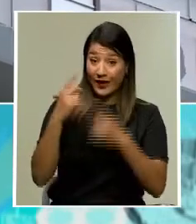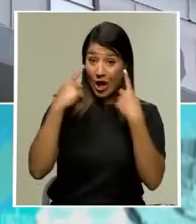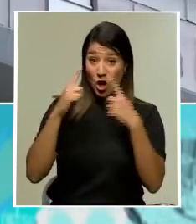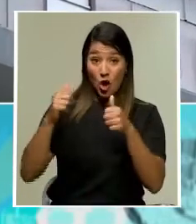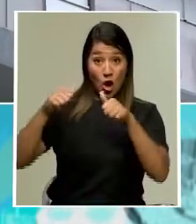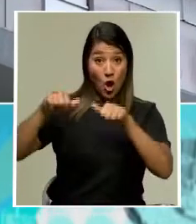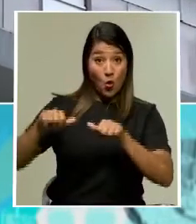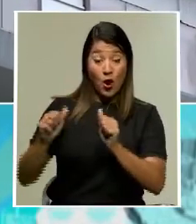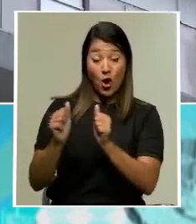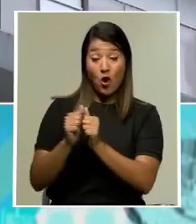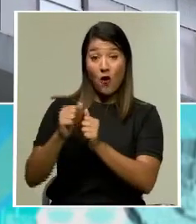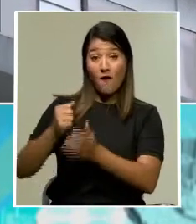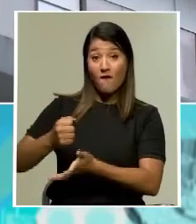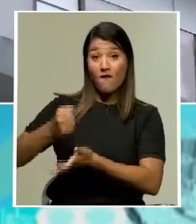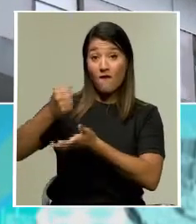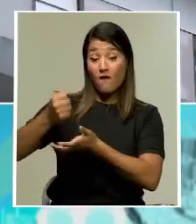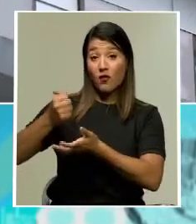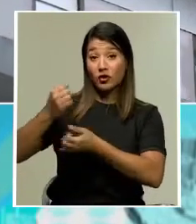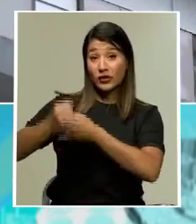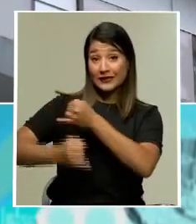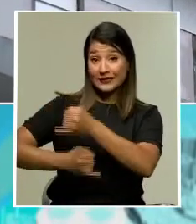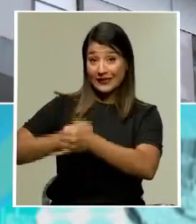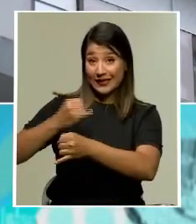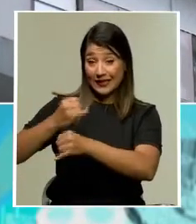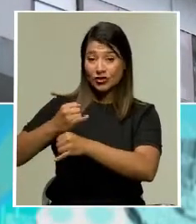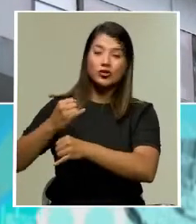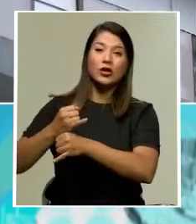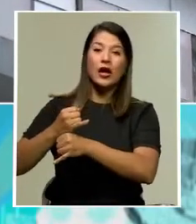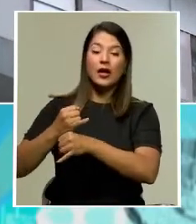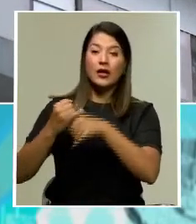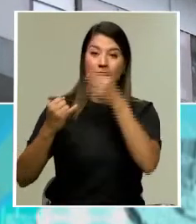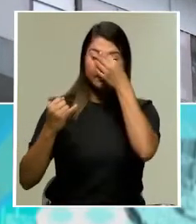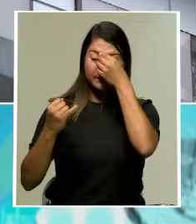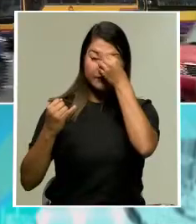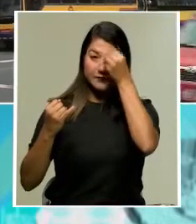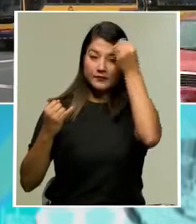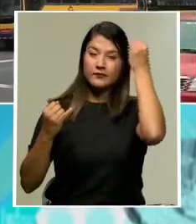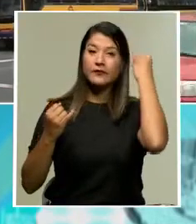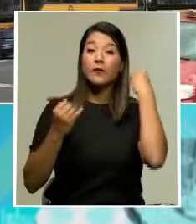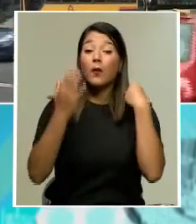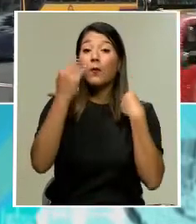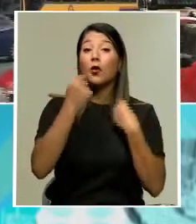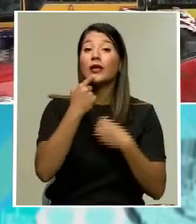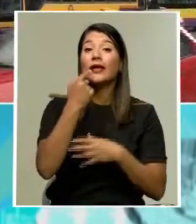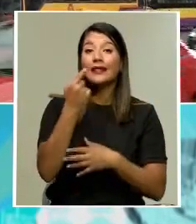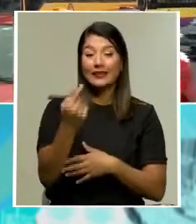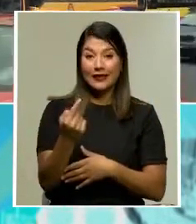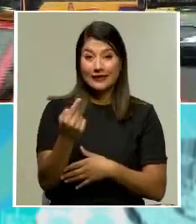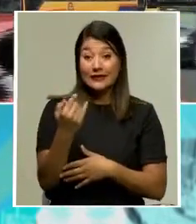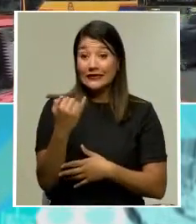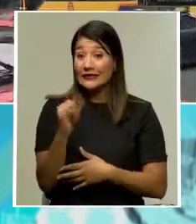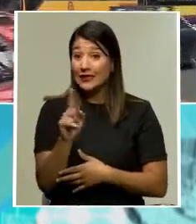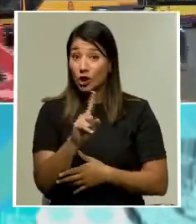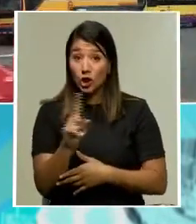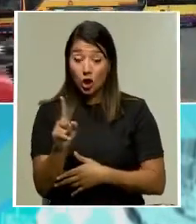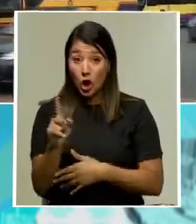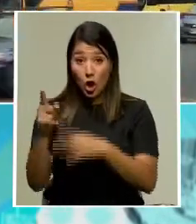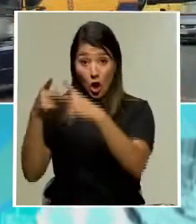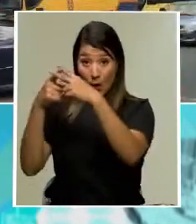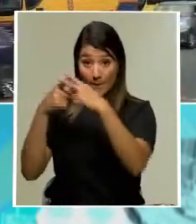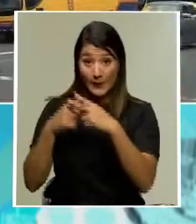Fondo Interamericano, porque precisamente menciona que de no tener estos recursos